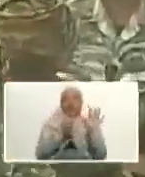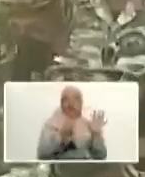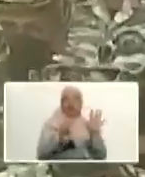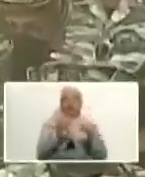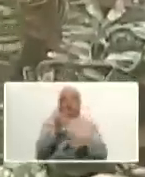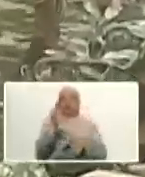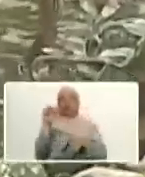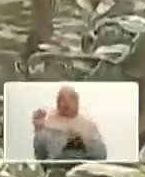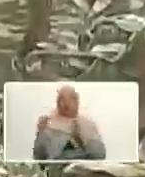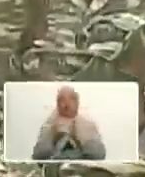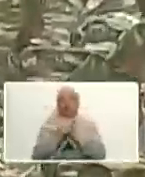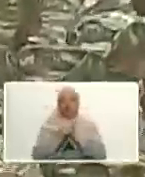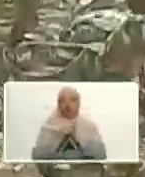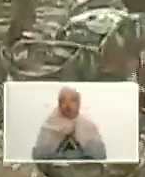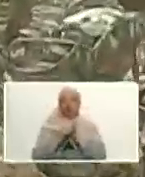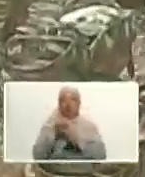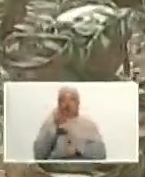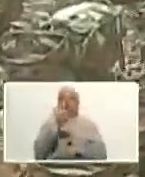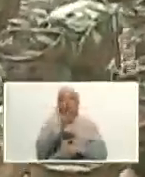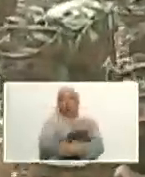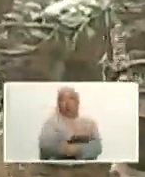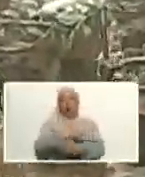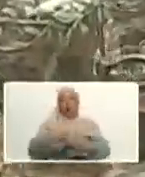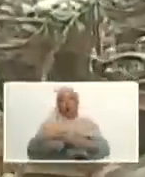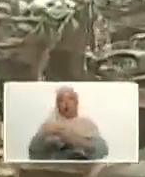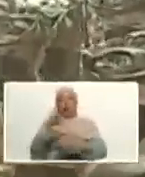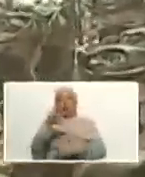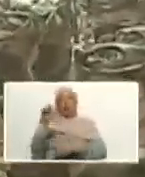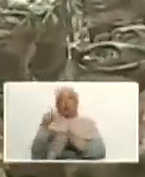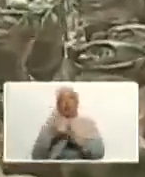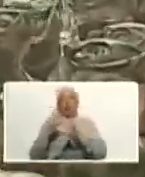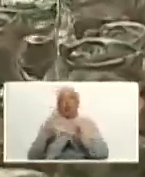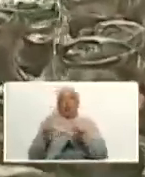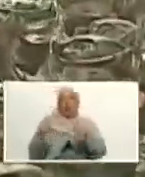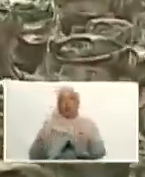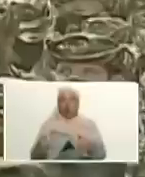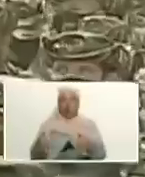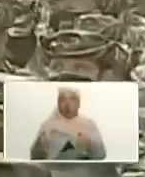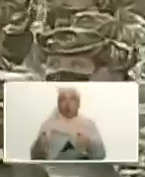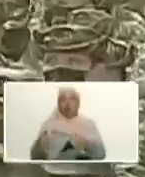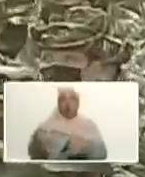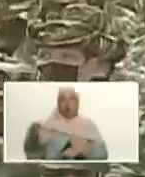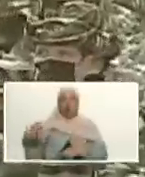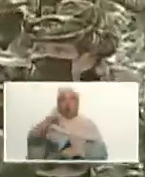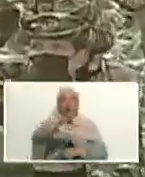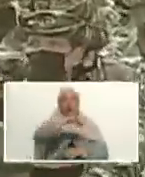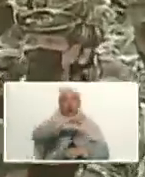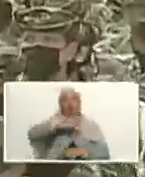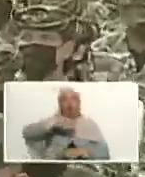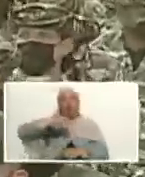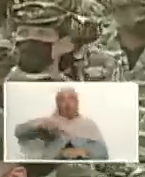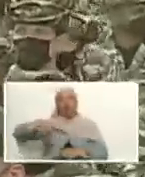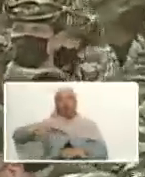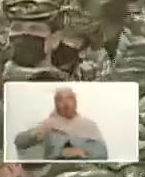730.000 de los 4.500.000 milicianos y milicianas que hay en el país.